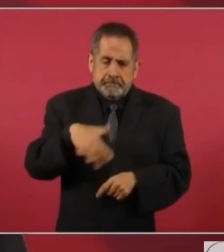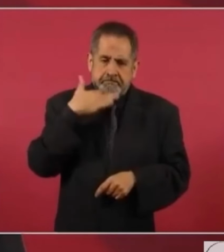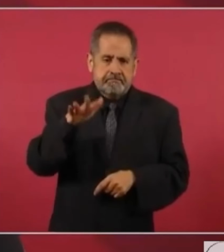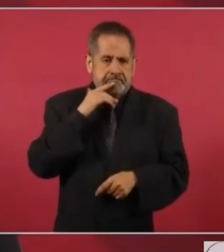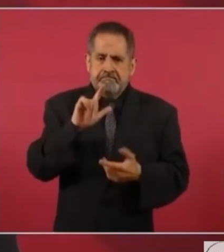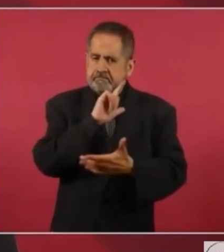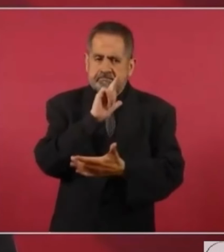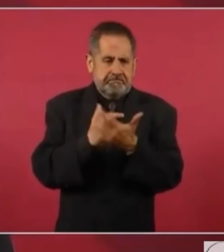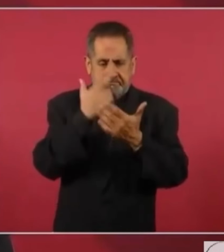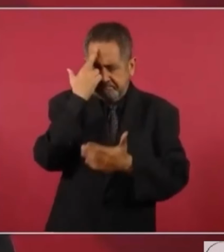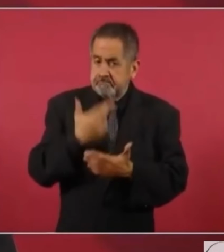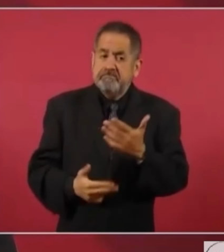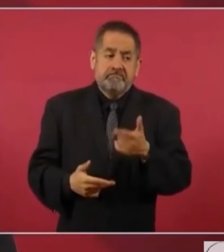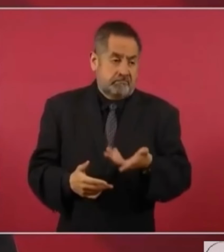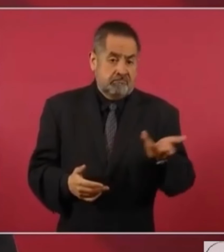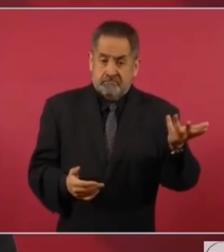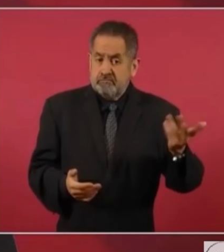ilegal,